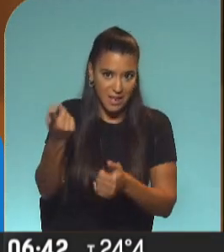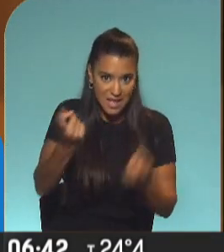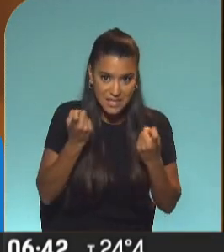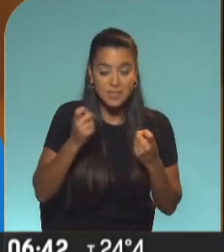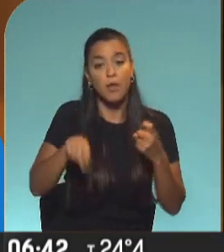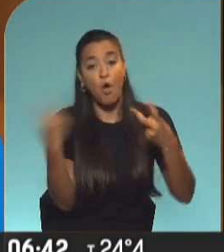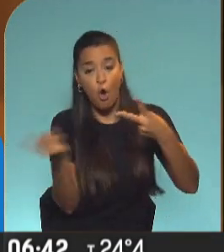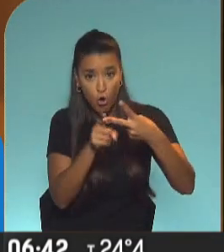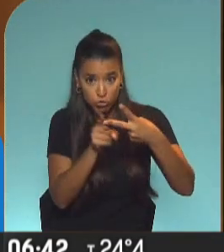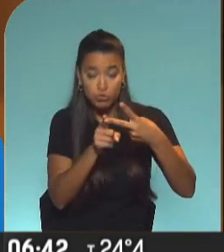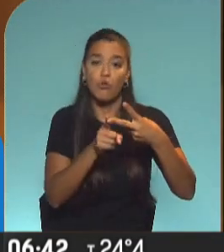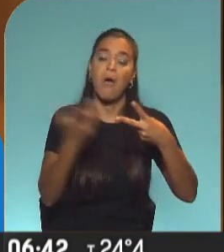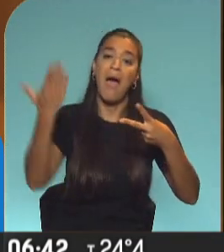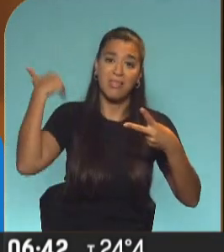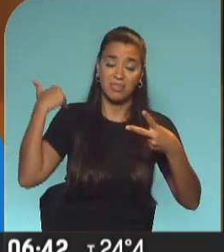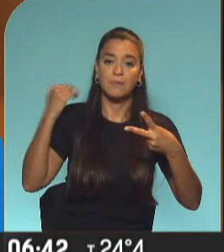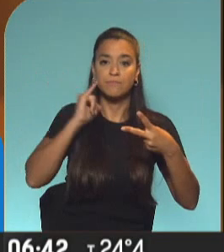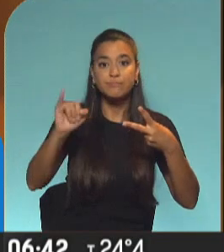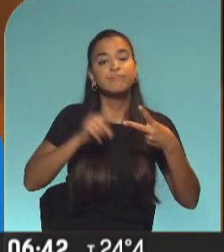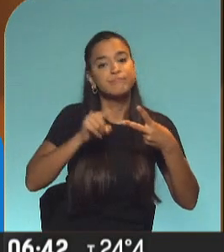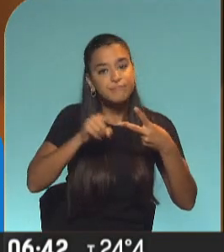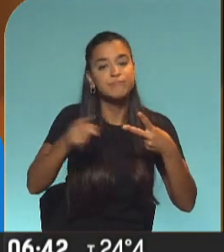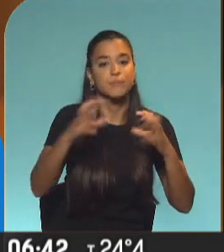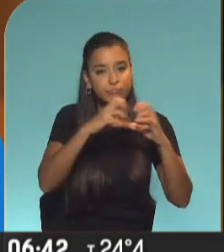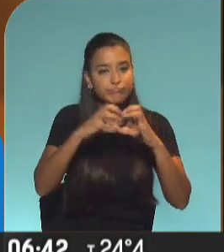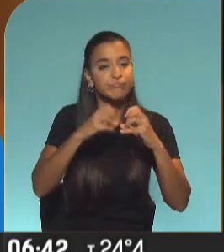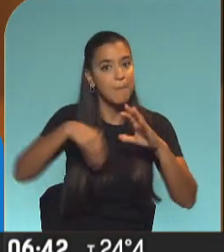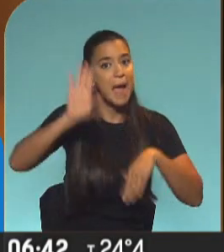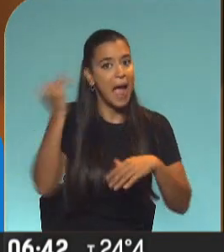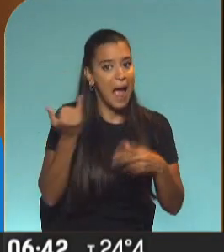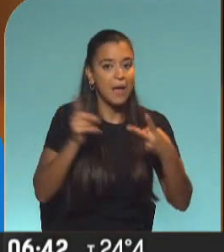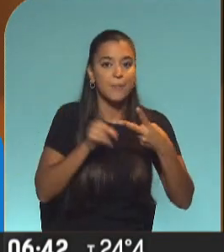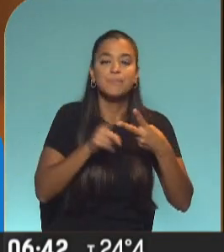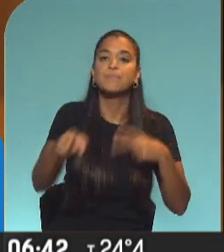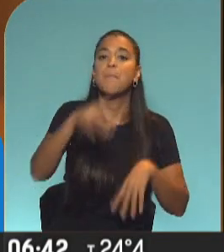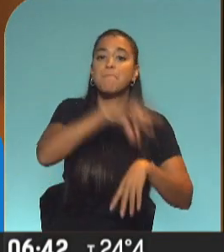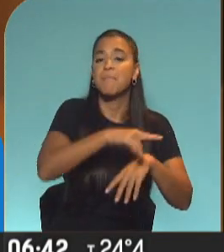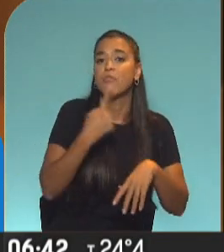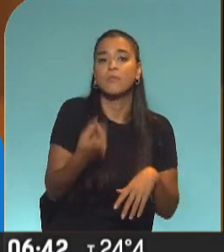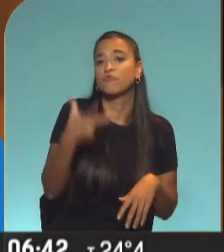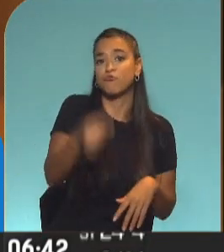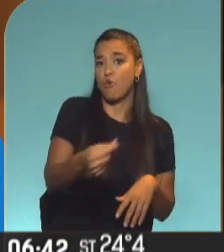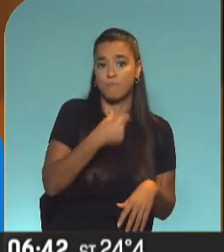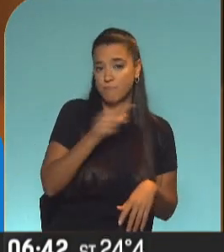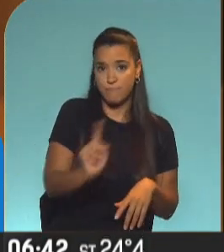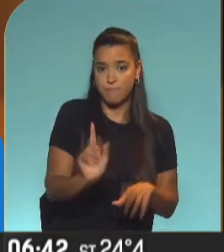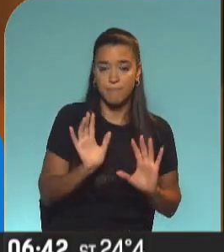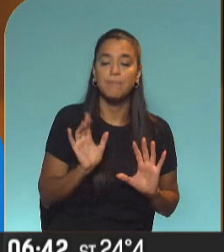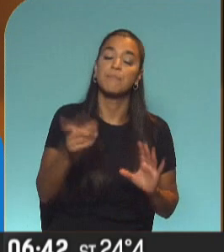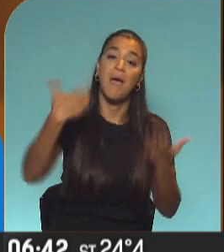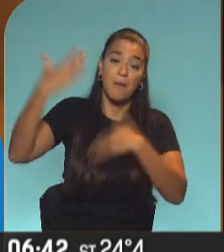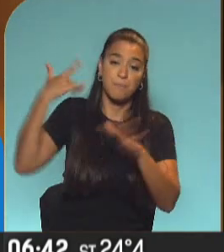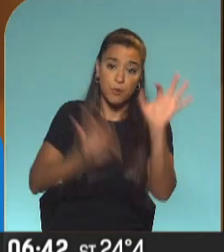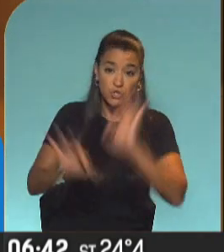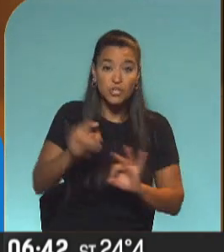otro punto que habíamos adelantado, que iba a ser el punto que más discusiones genera, es la objeción de conciencia. Porque en el proyecto original se hablaba